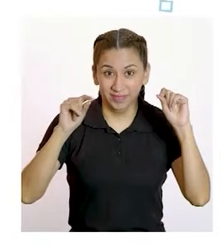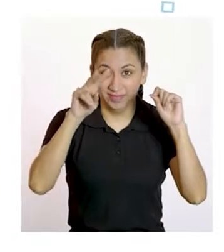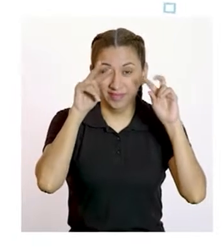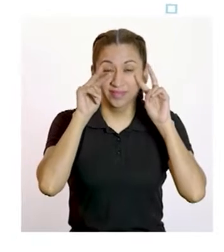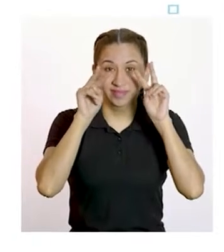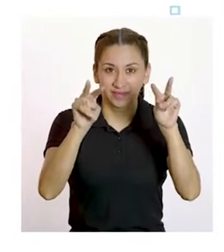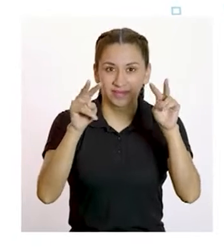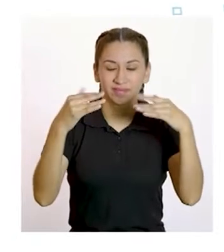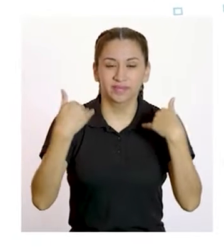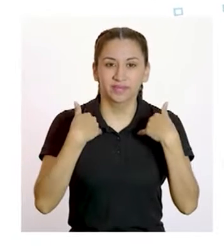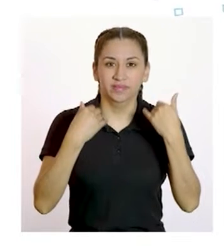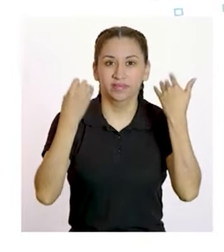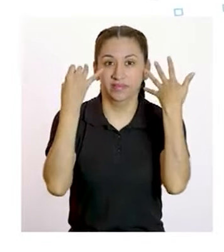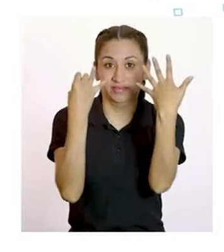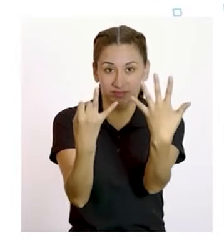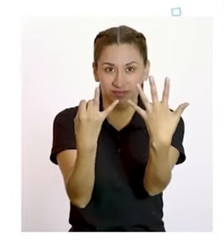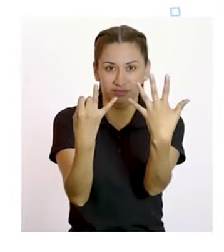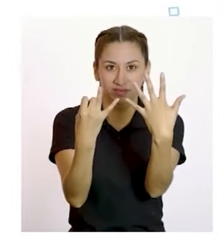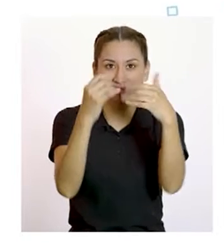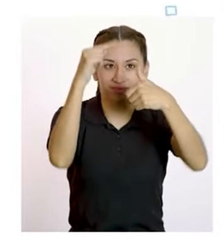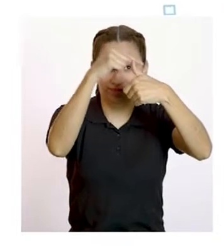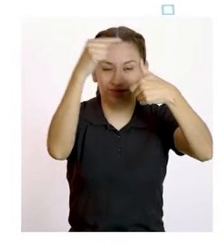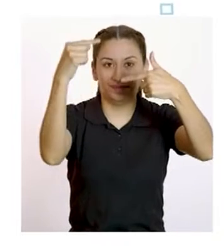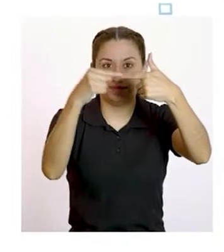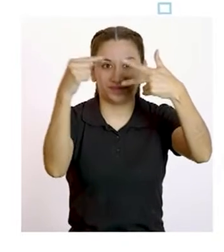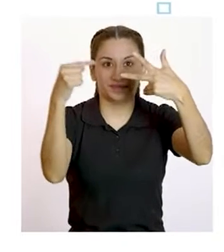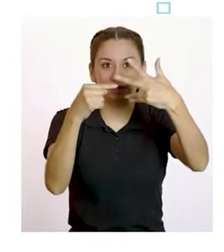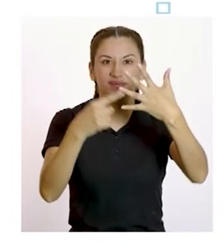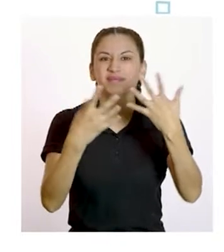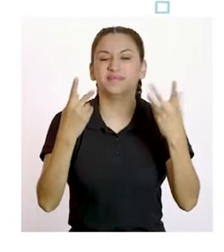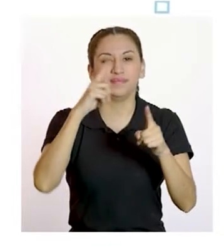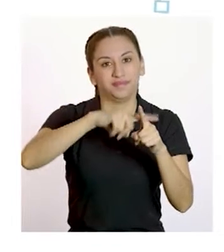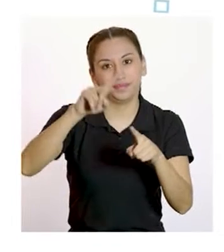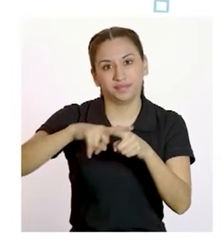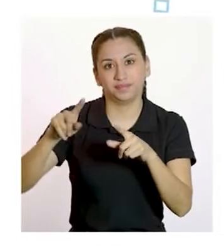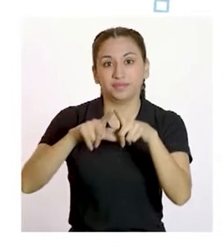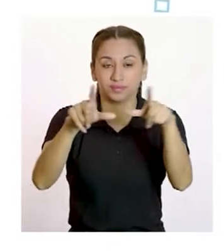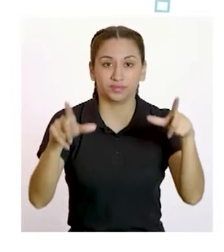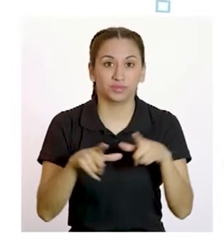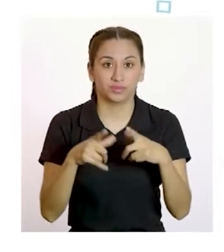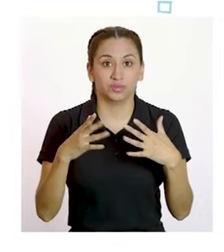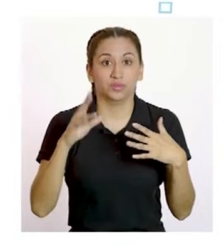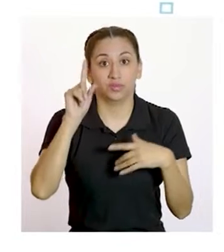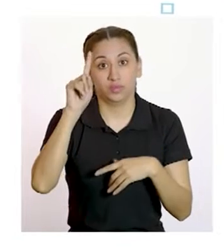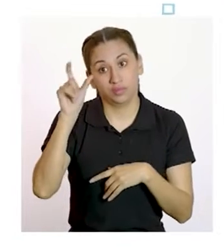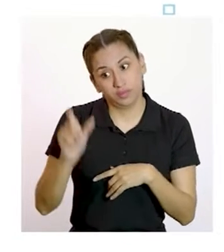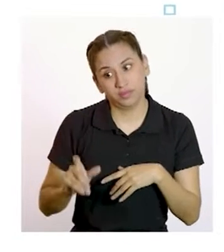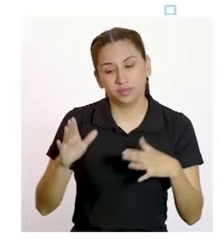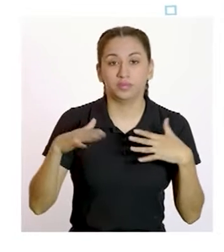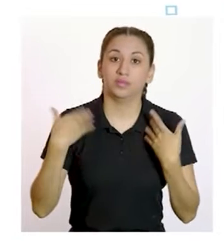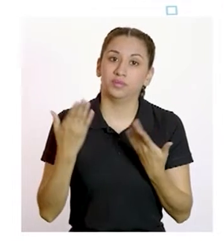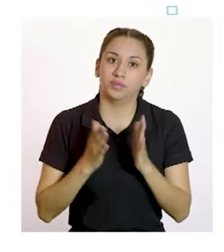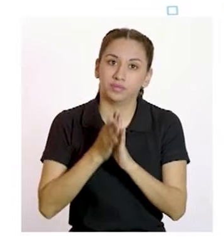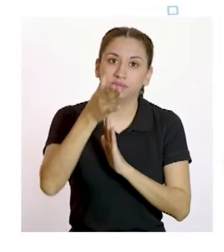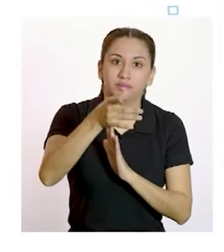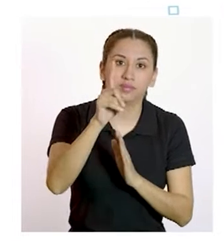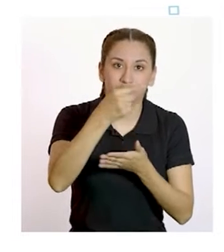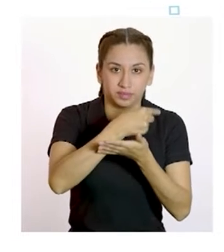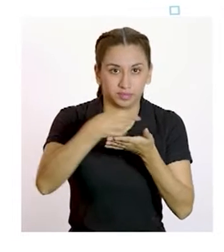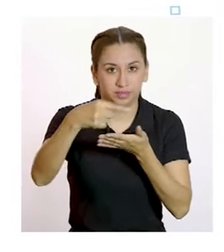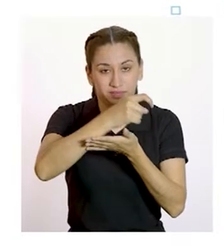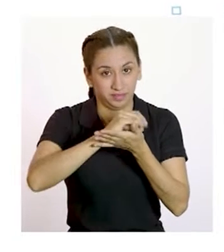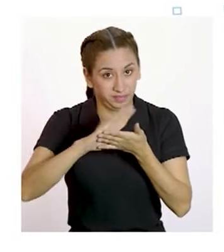que se está revisando, se tienen 7 subtítulos que aluden a diferentes lugares donde una persona podría estar en